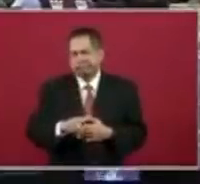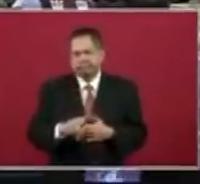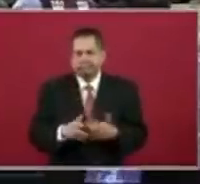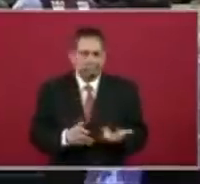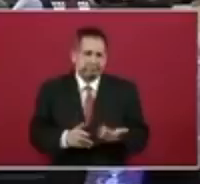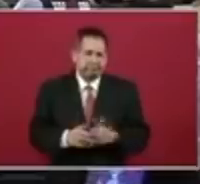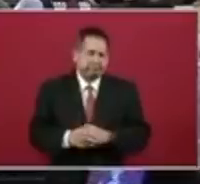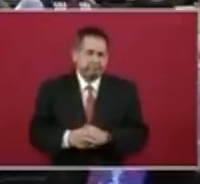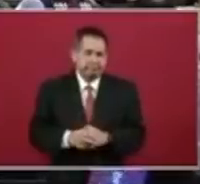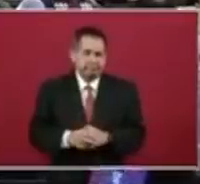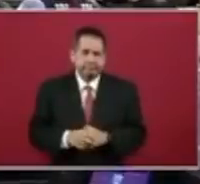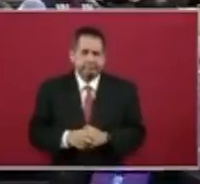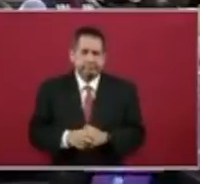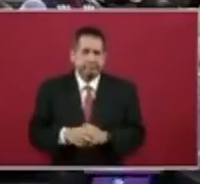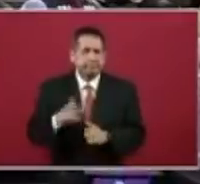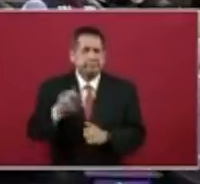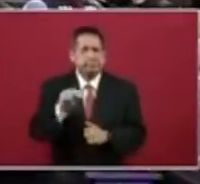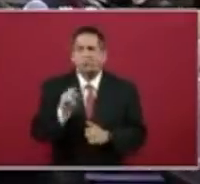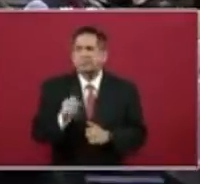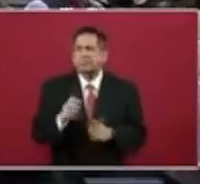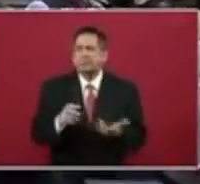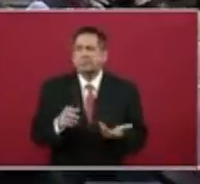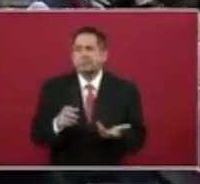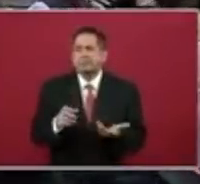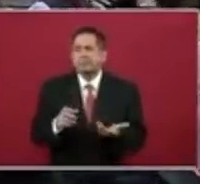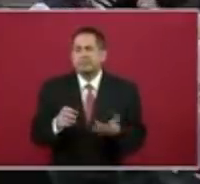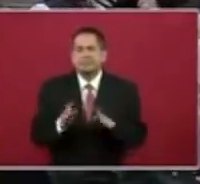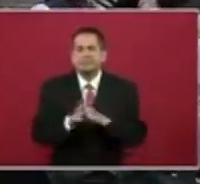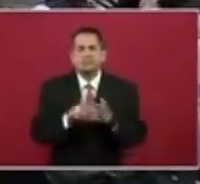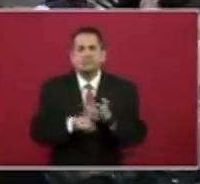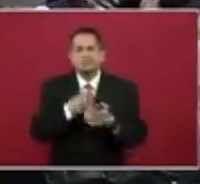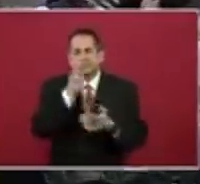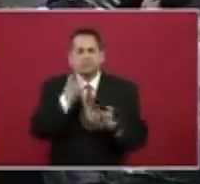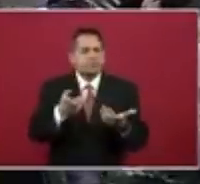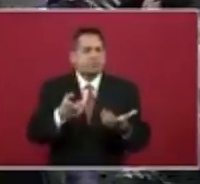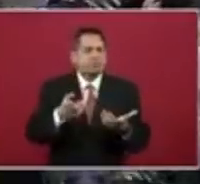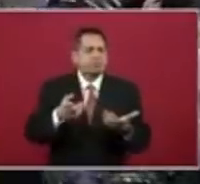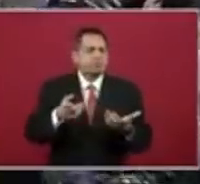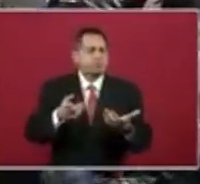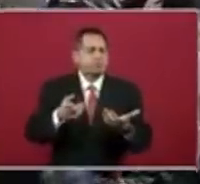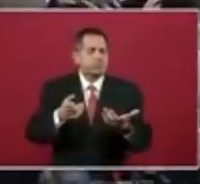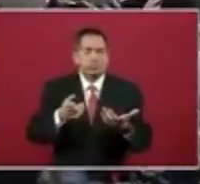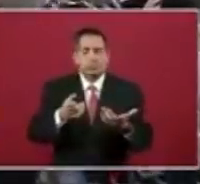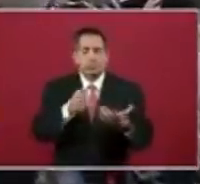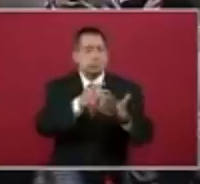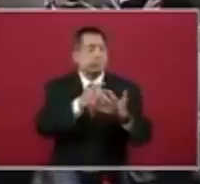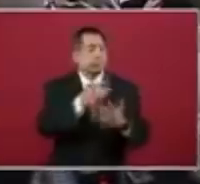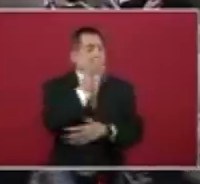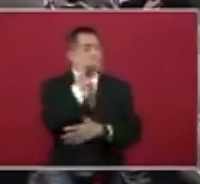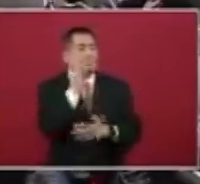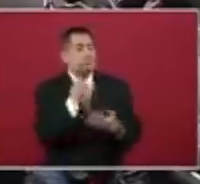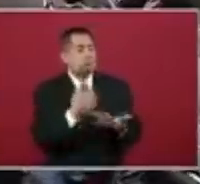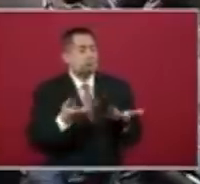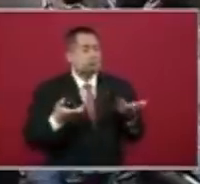Entonces, no es decir, se cierran las estancias,